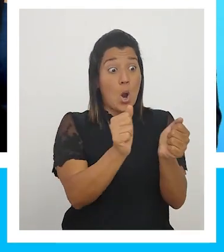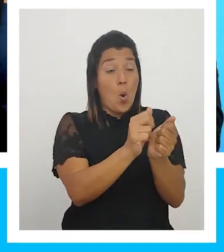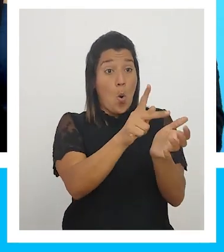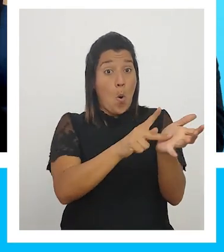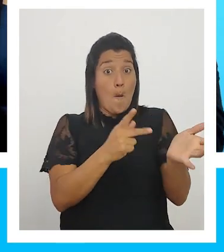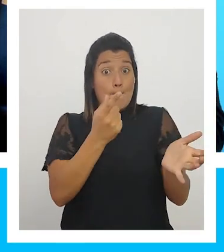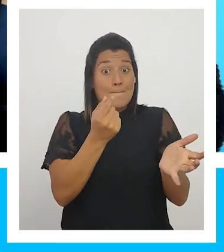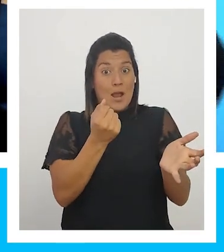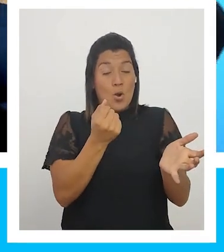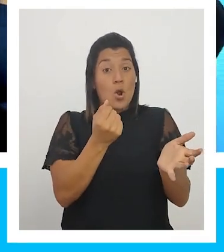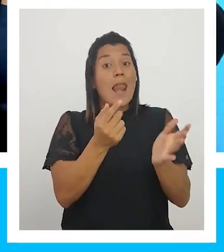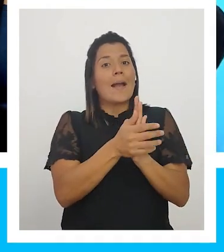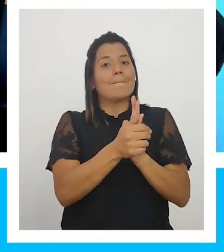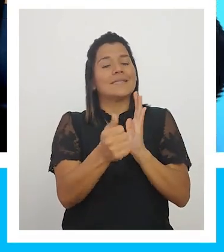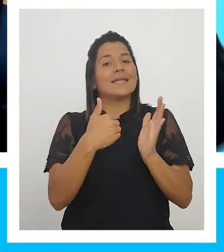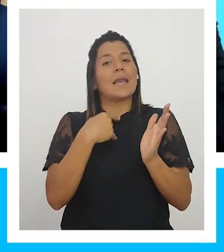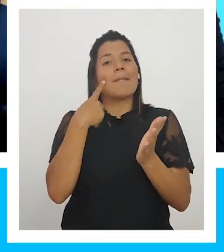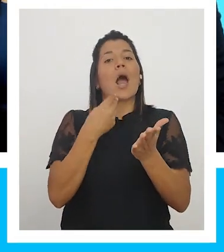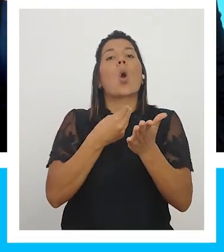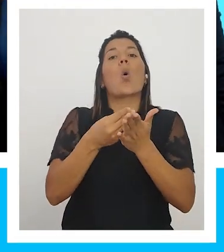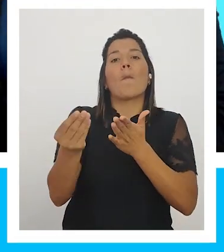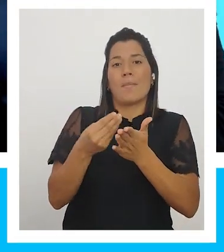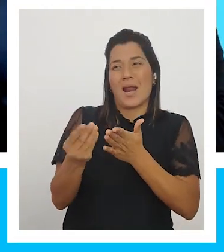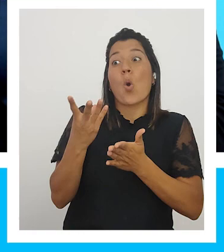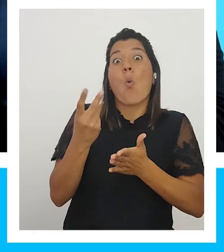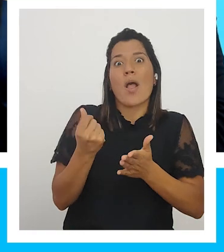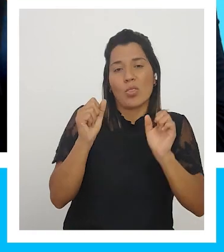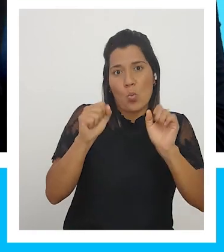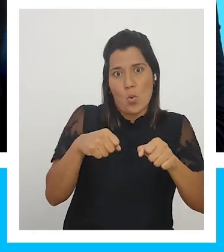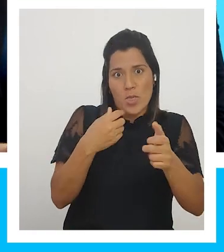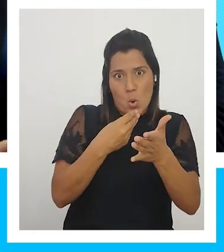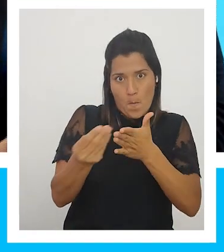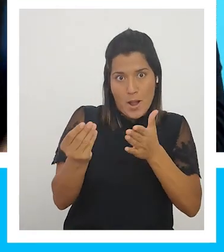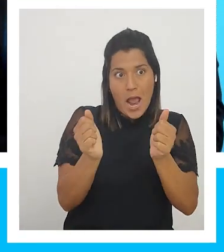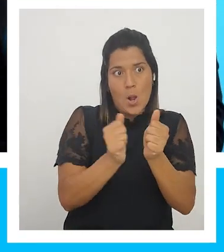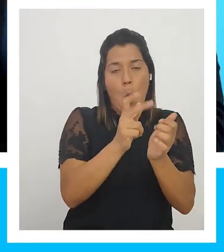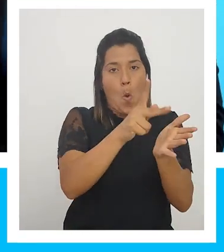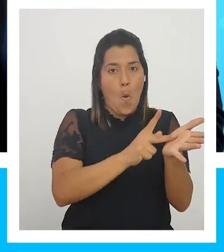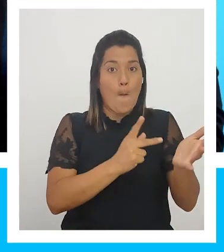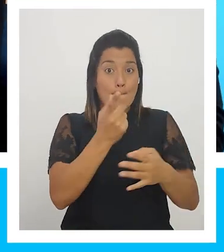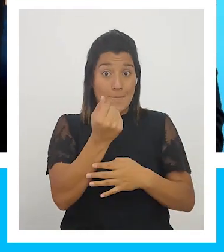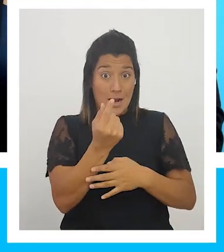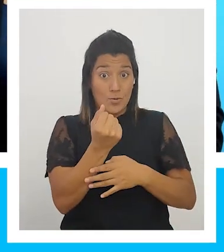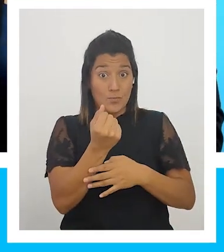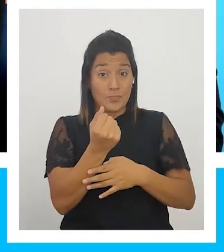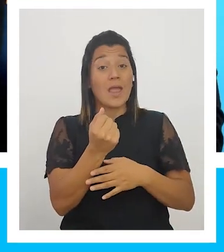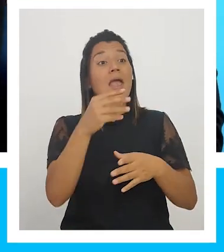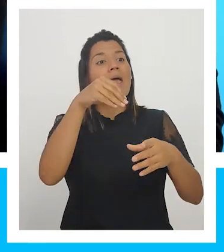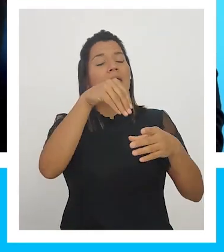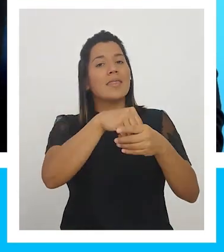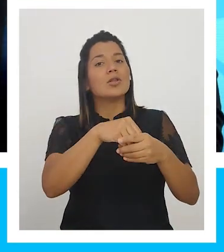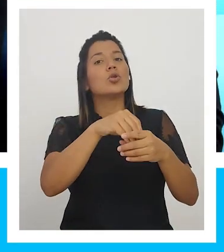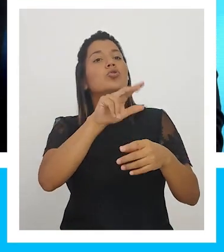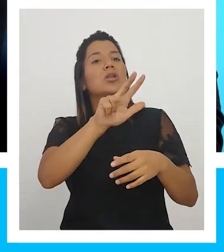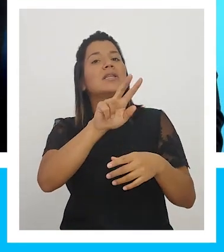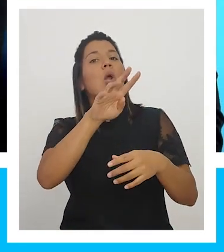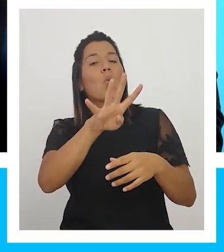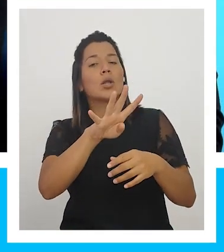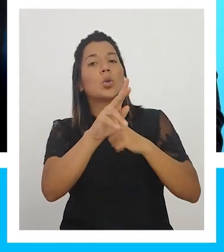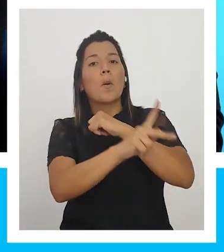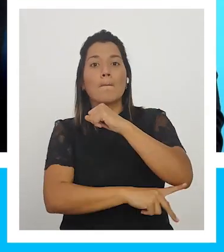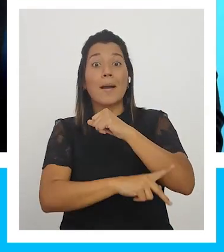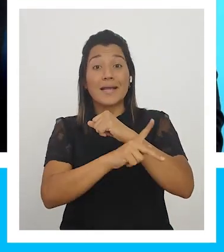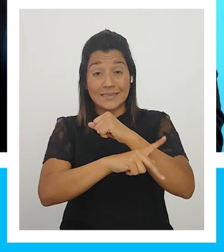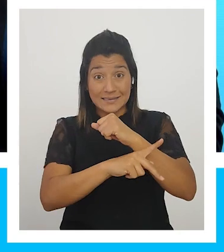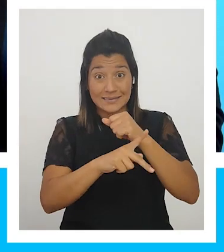bien, solo para 4 de los 34 países hubo un crecimiento. Y Costa Rica es uno de esos